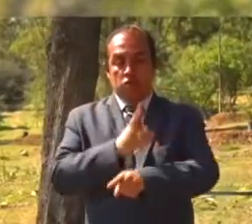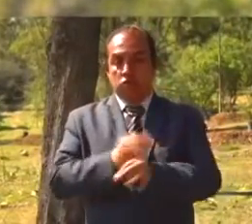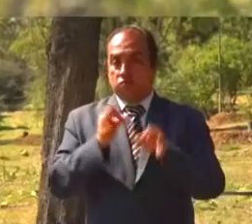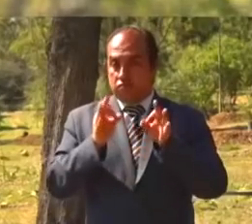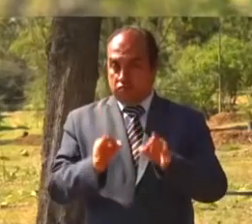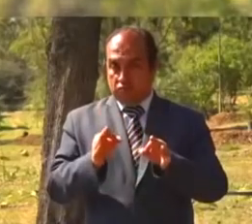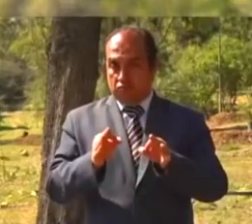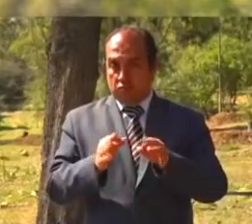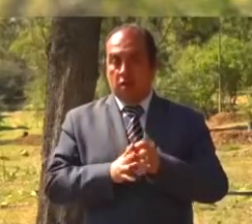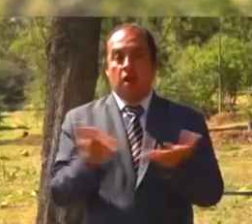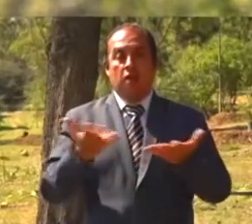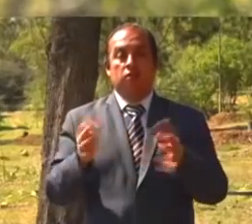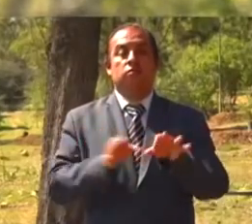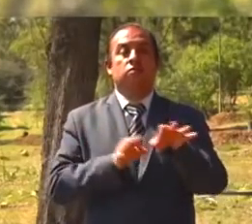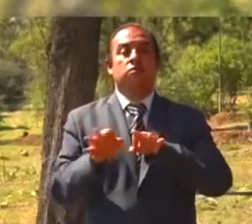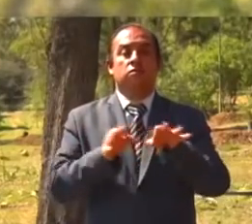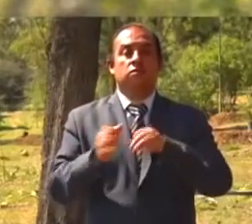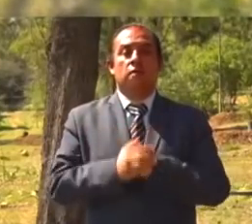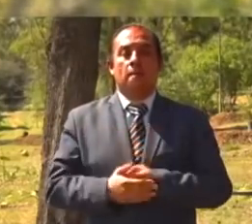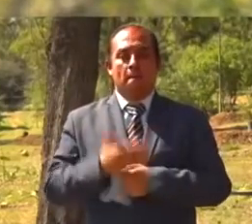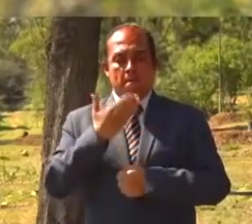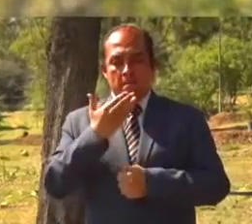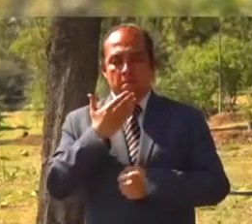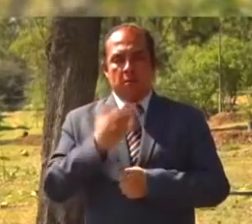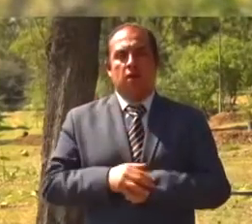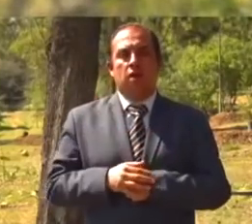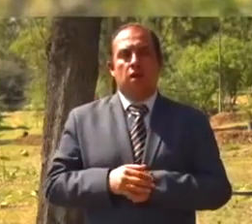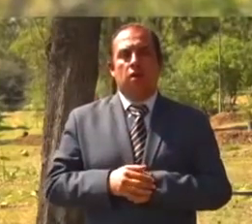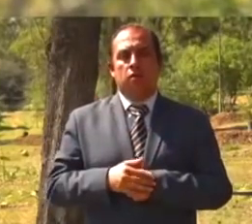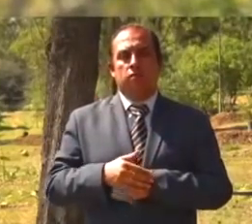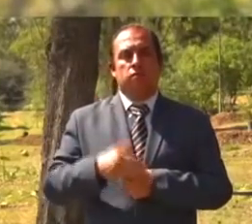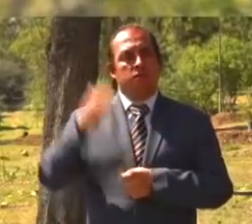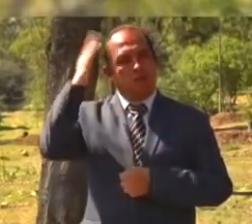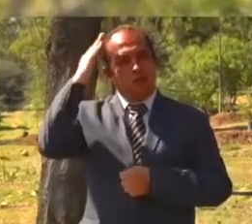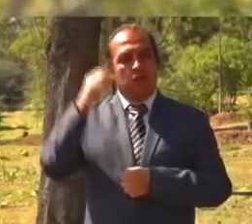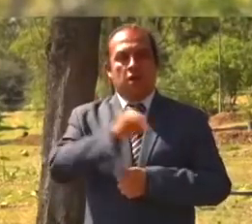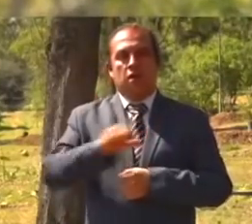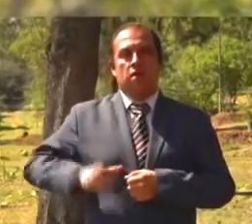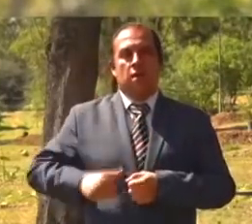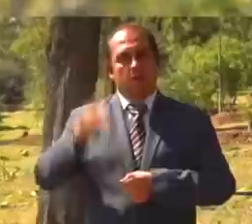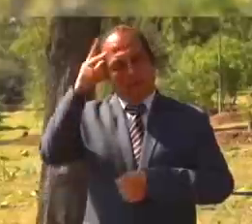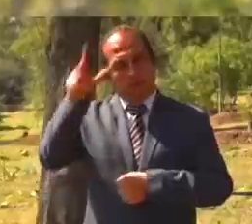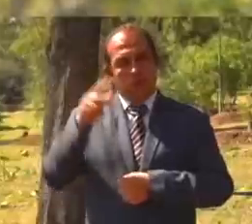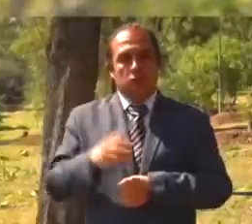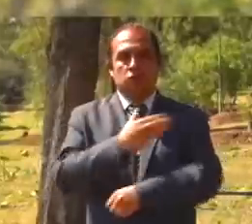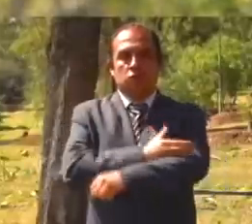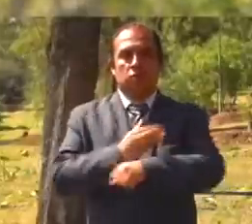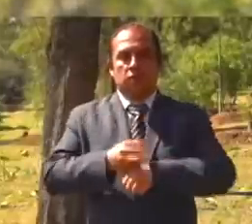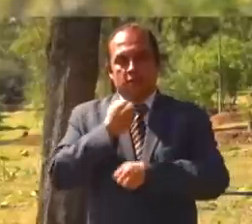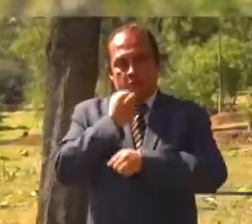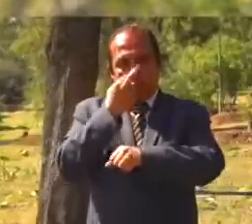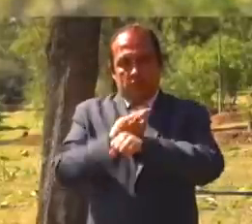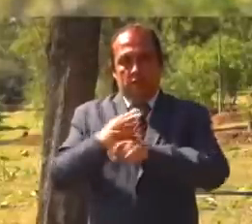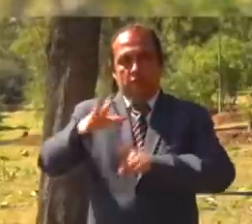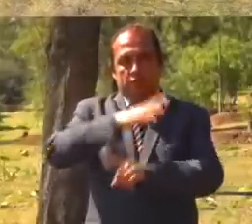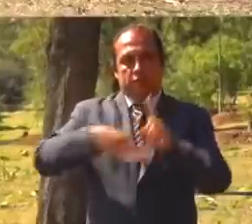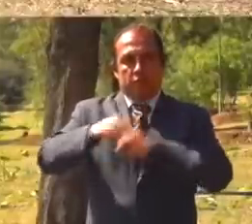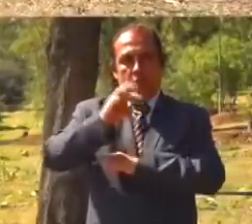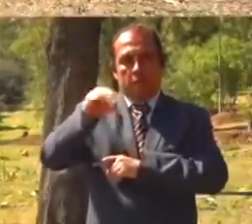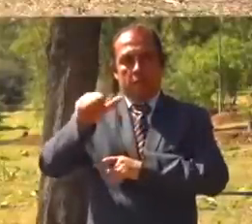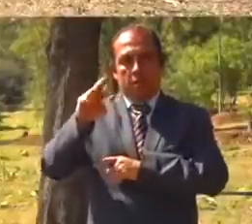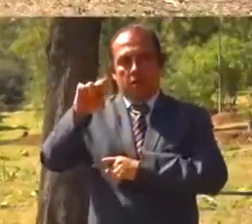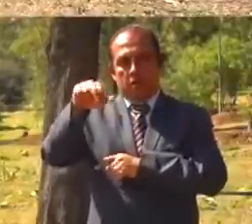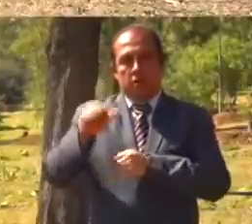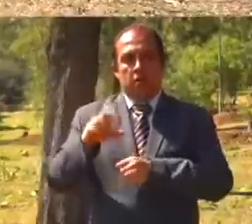que ha hecho un trabajo magnífico al frente de la alcaldía Miguel Hidalgo, con mis compañeros de la Secretaría de Medio Ambiente,